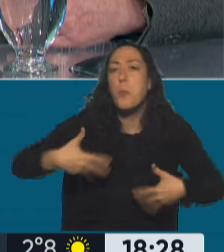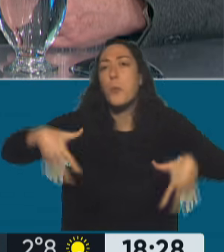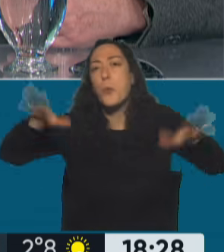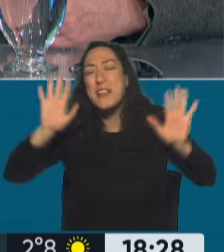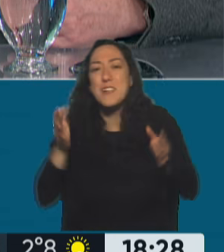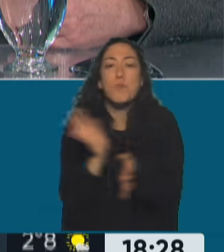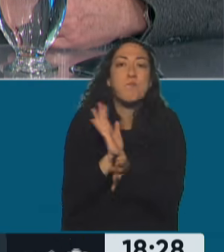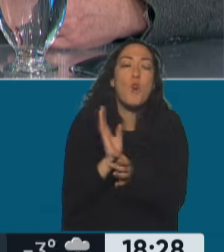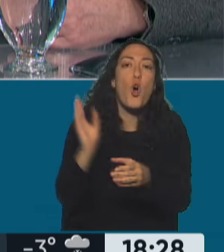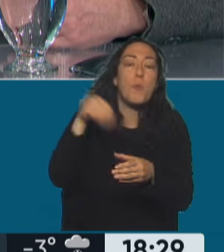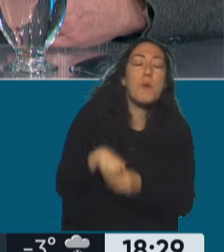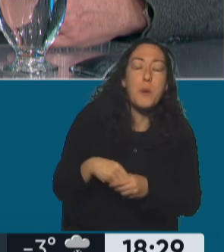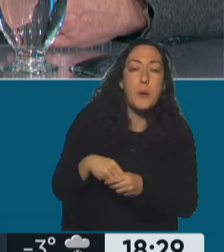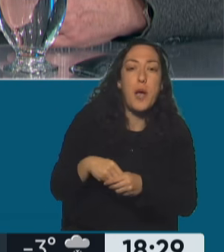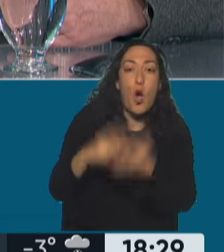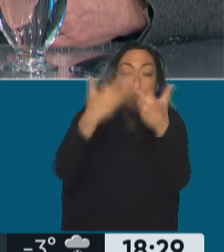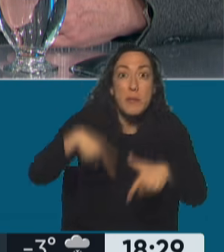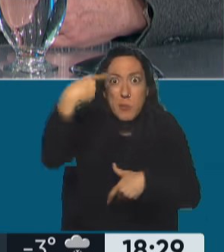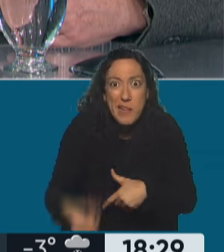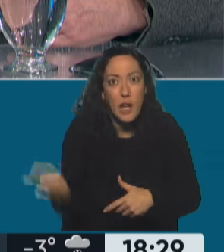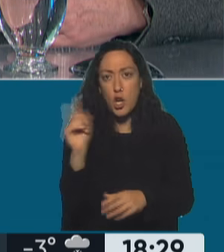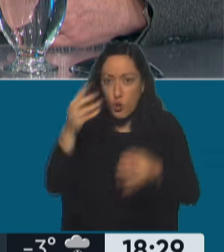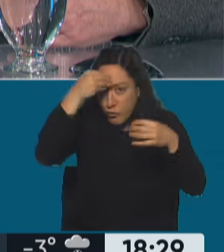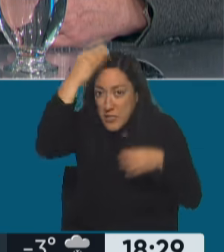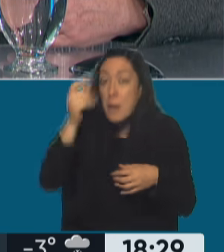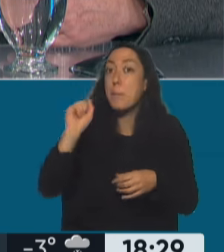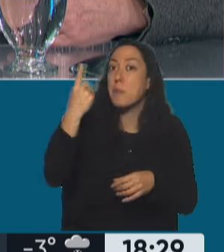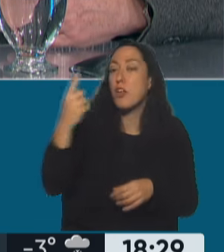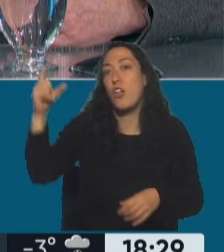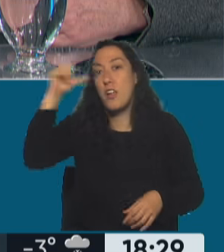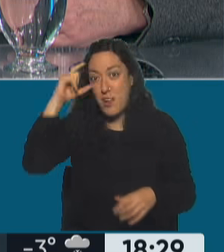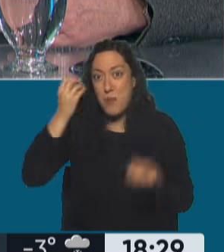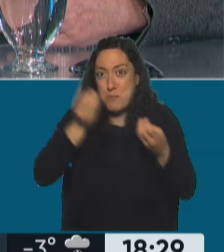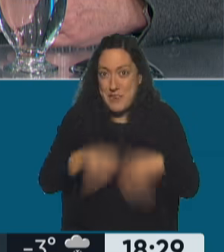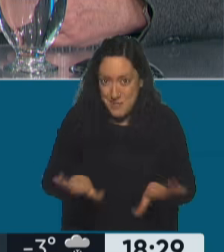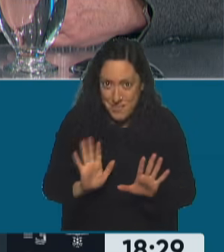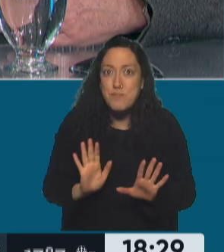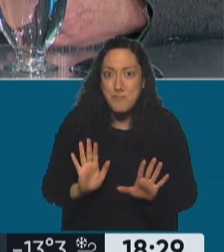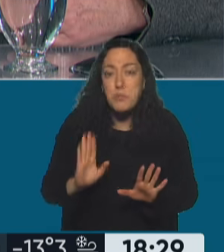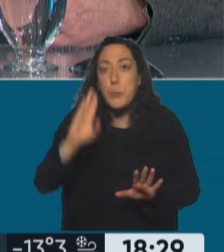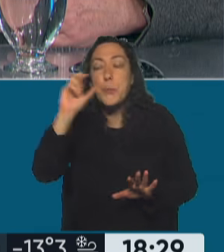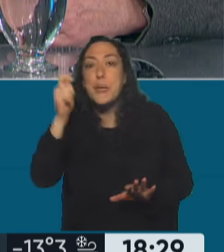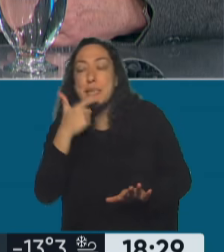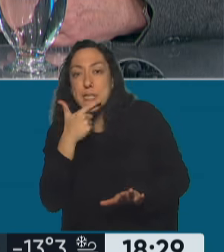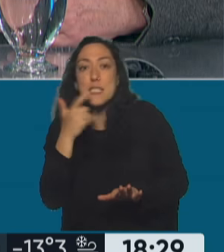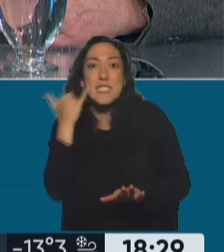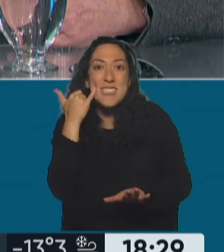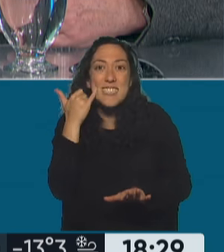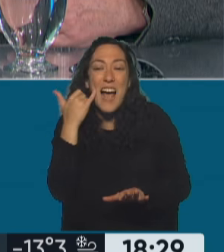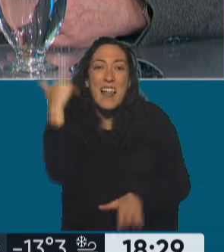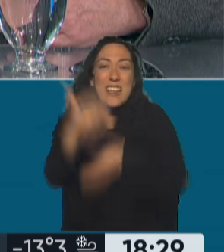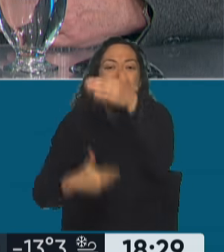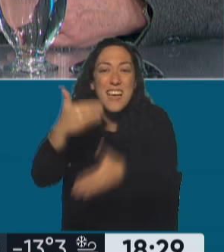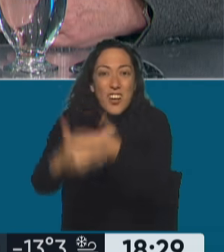son pasos, eso no es mañana, la incorporación oficial es el 1 de enero, pero los BRICS tienen ya un banco de desarrollo.